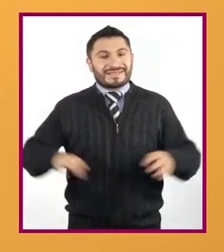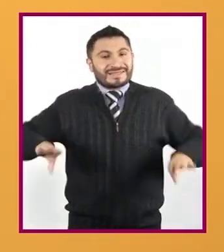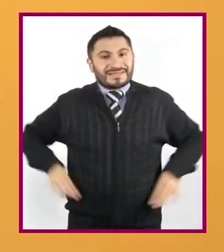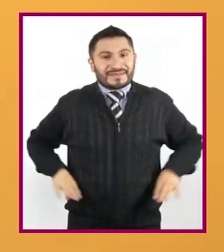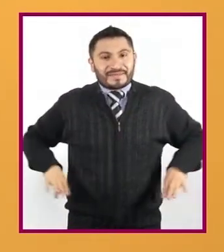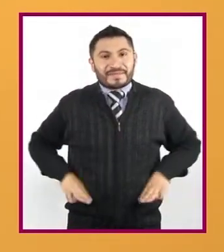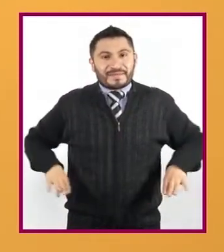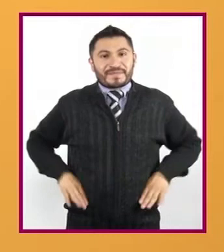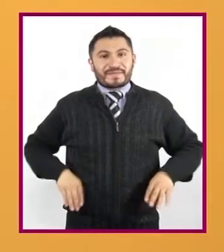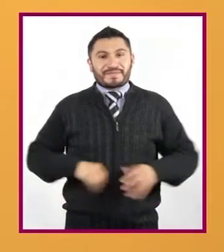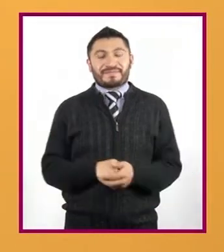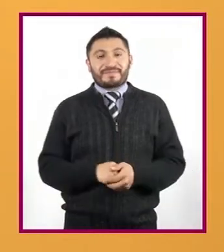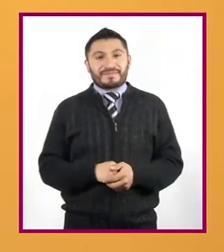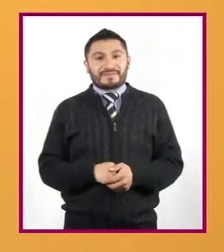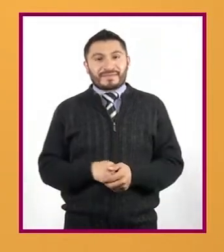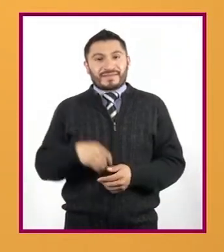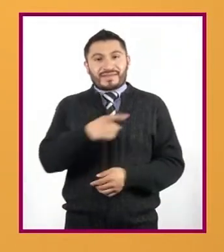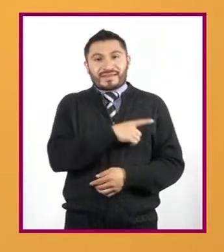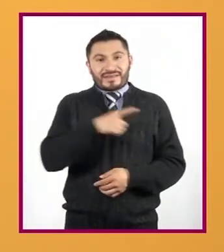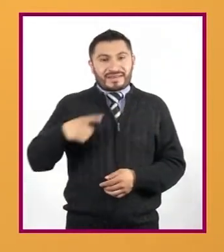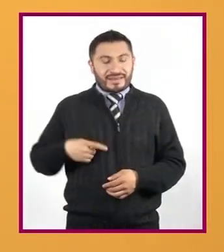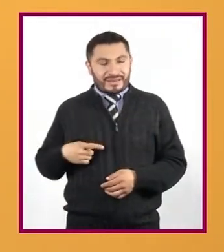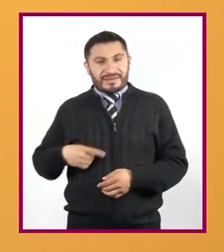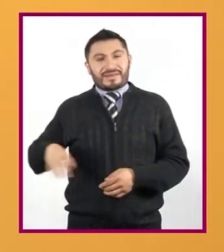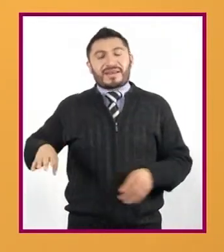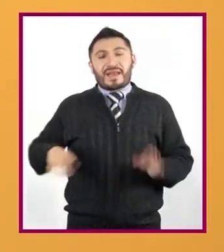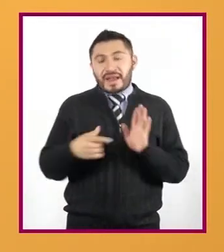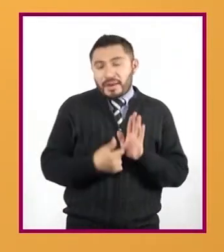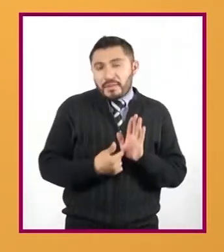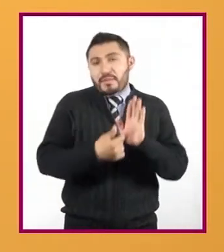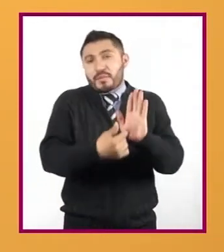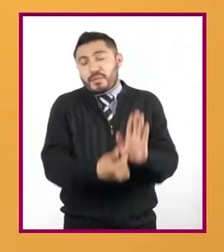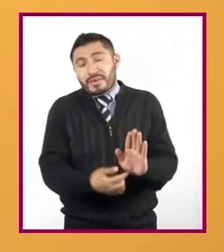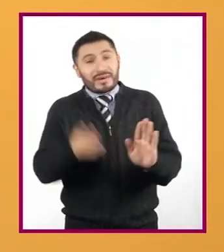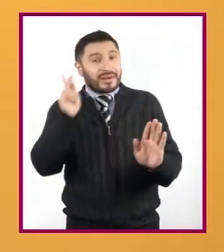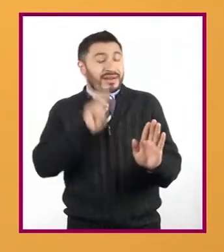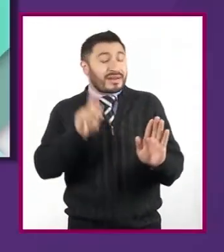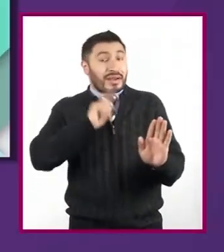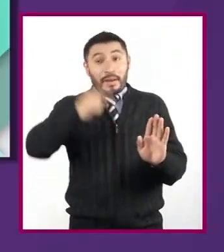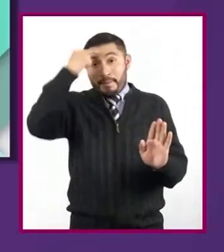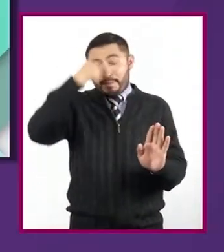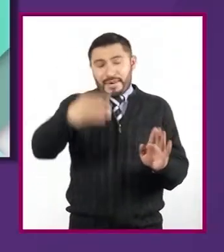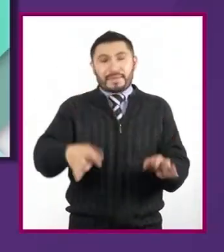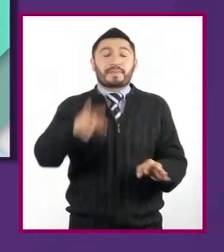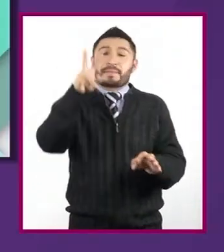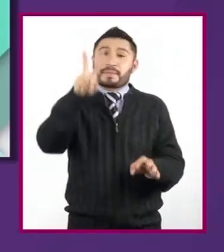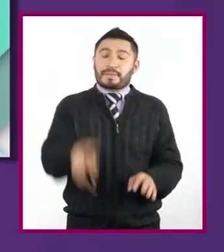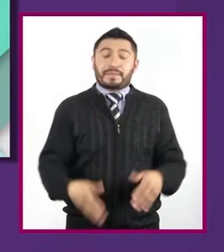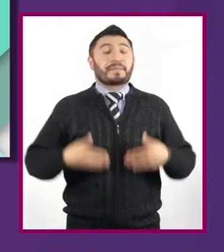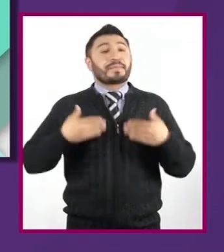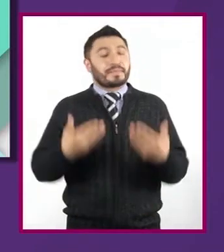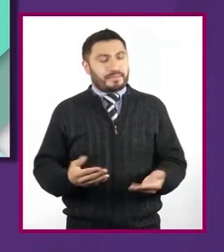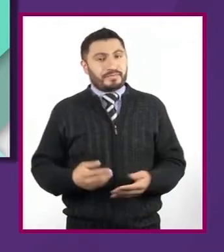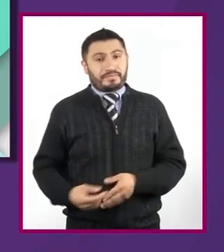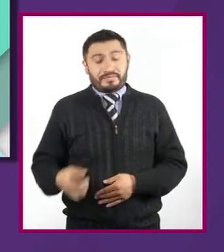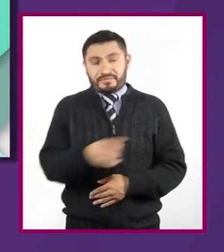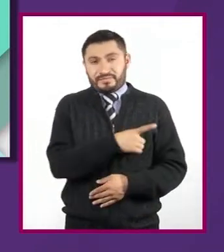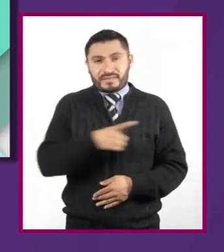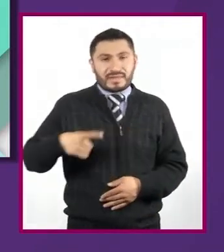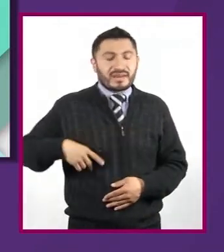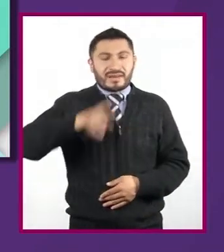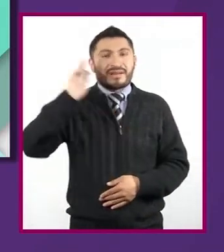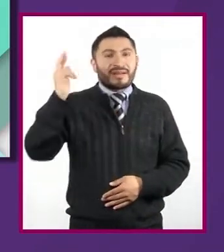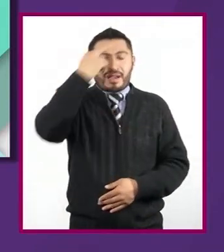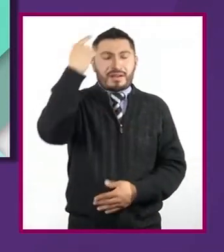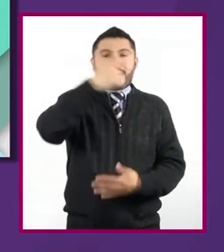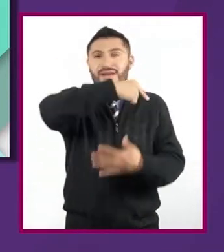características, con las que debe contar una muestra para que ésta sea confiable. Se deben considerar diversos